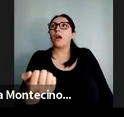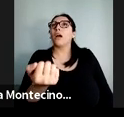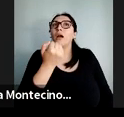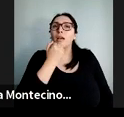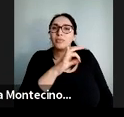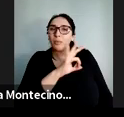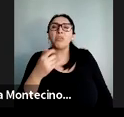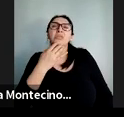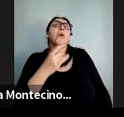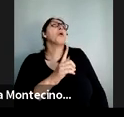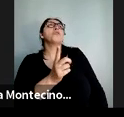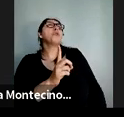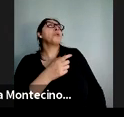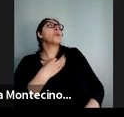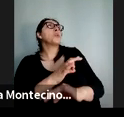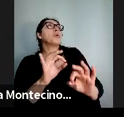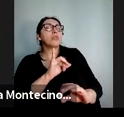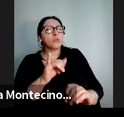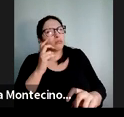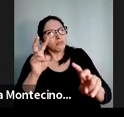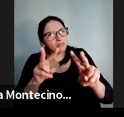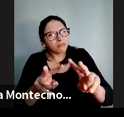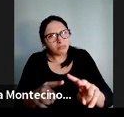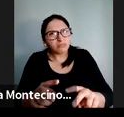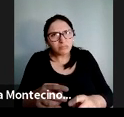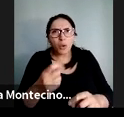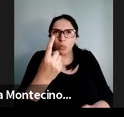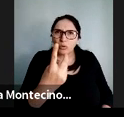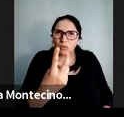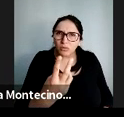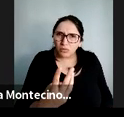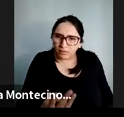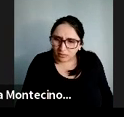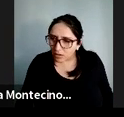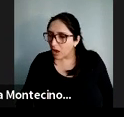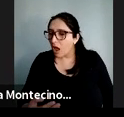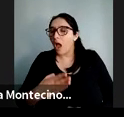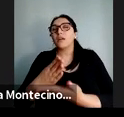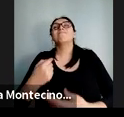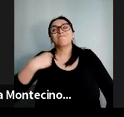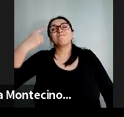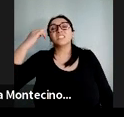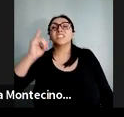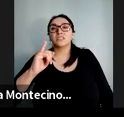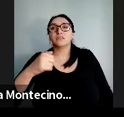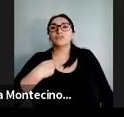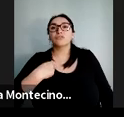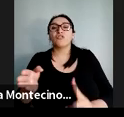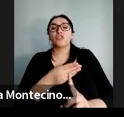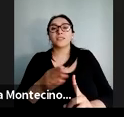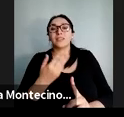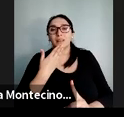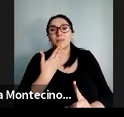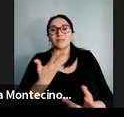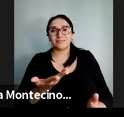final. Eso significa que ellas no se reconocían como sobrevivientes de este tipo de violencia, y que en la